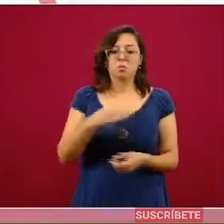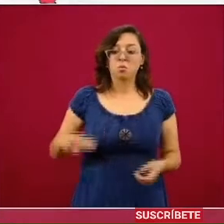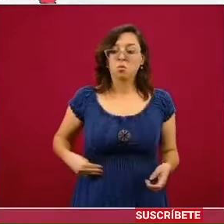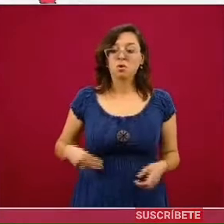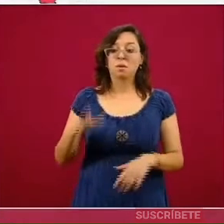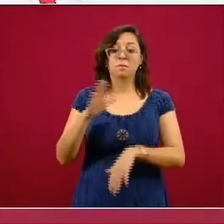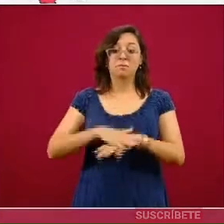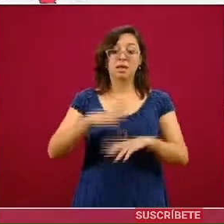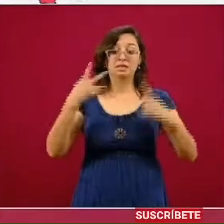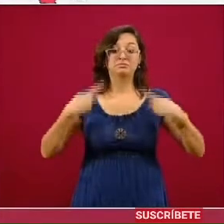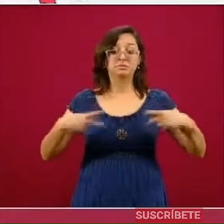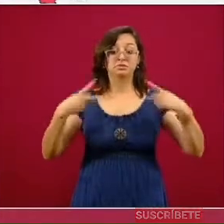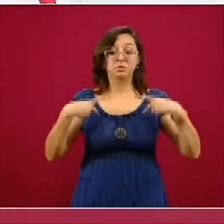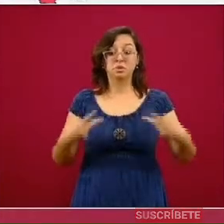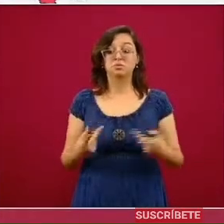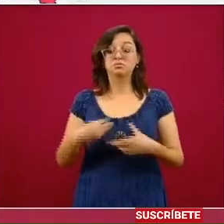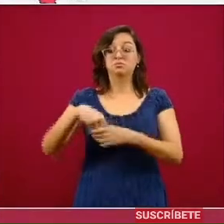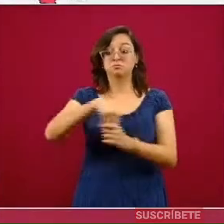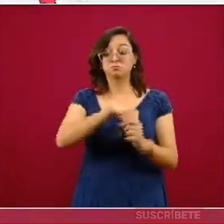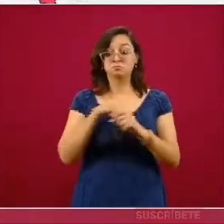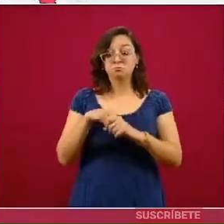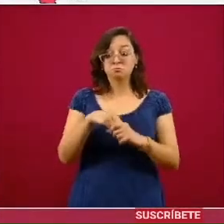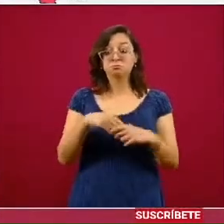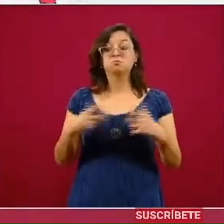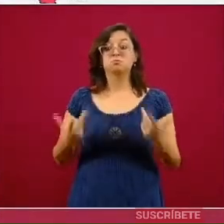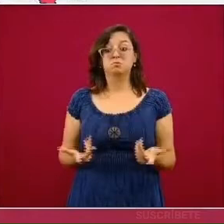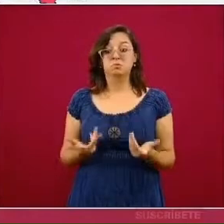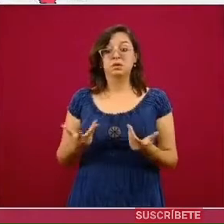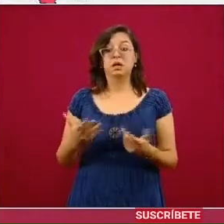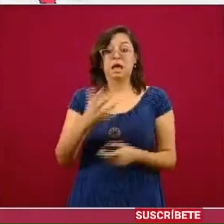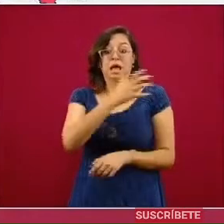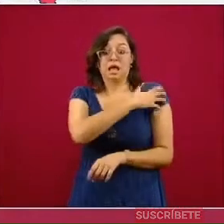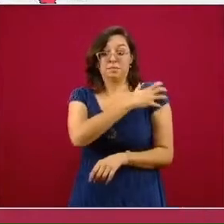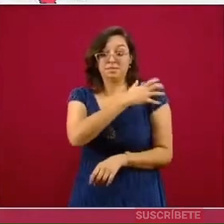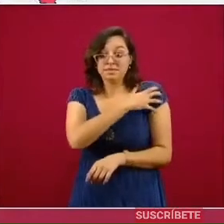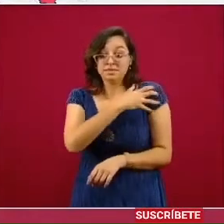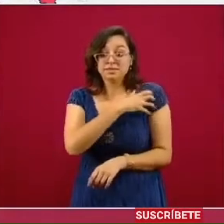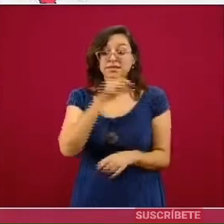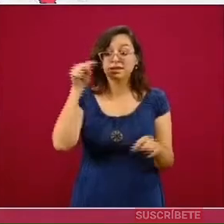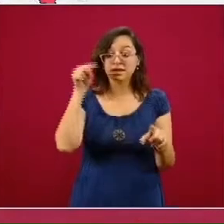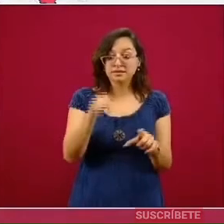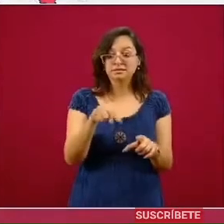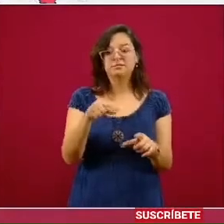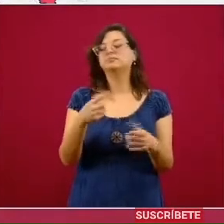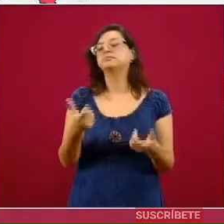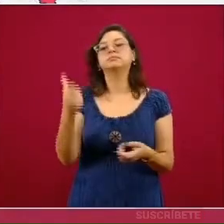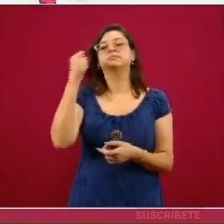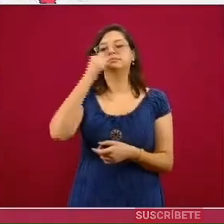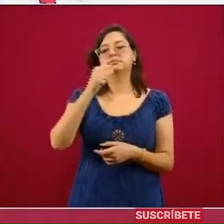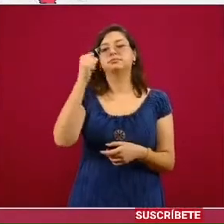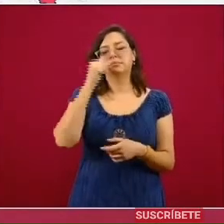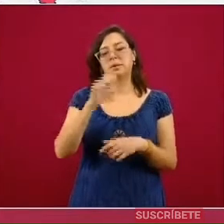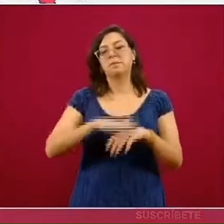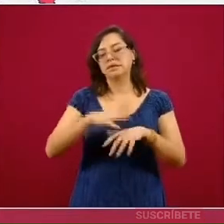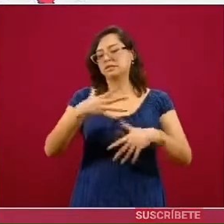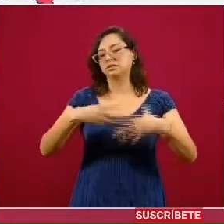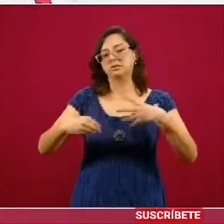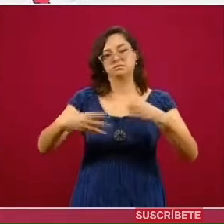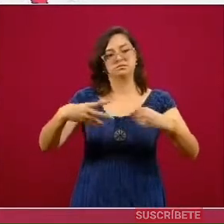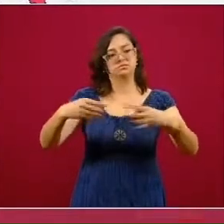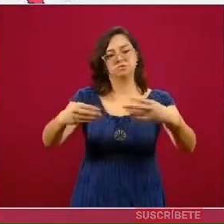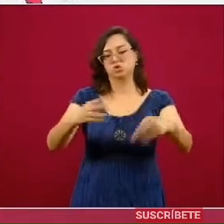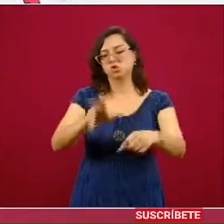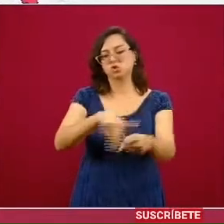municipios de mayor población y sobre todo los municipios que son a la vez capital de la entidad federativa normalmente están concentrando las